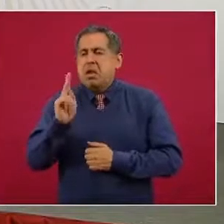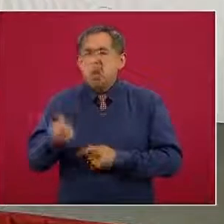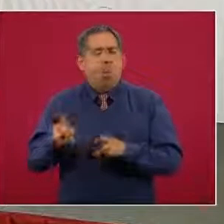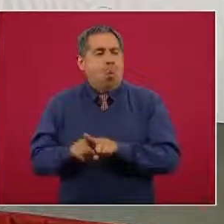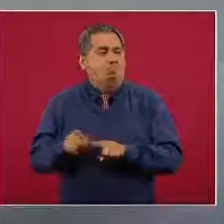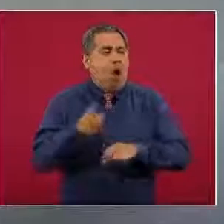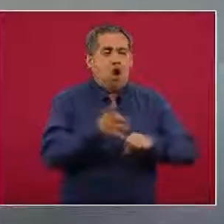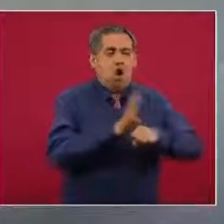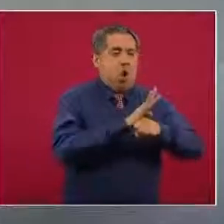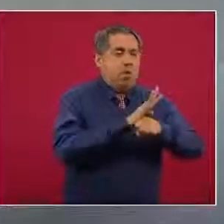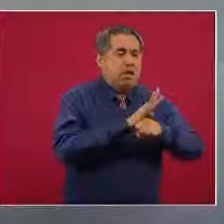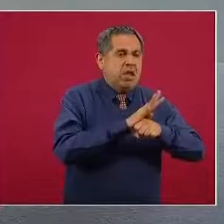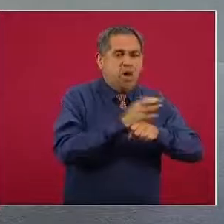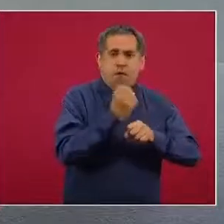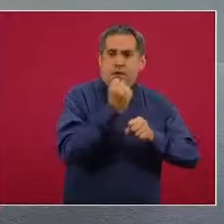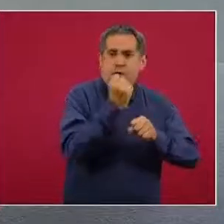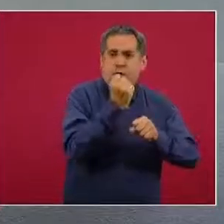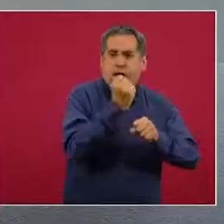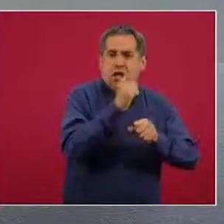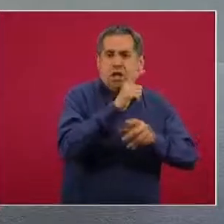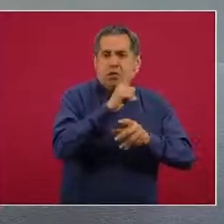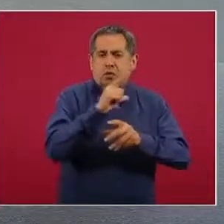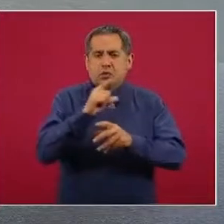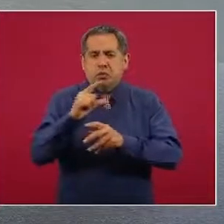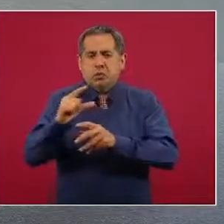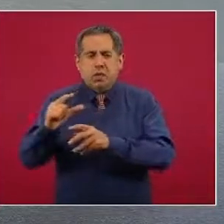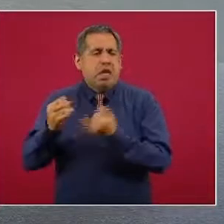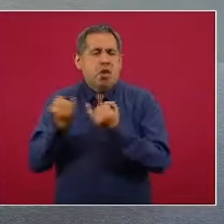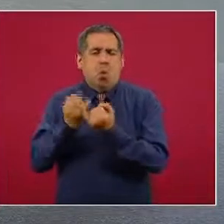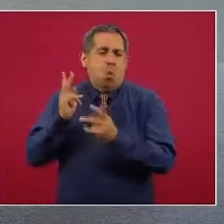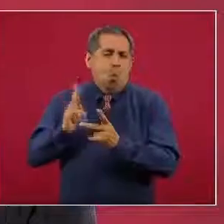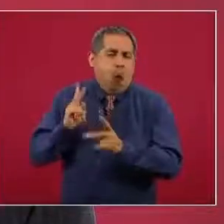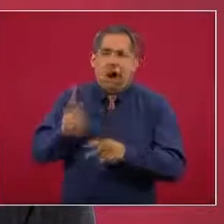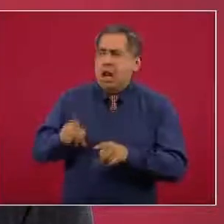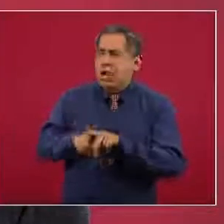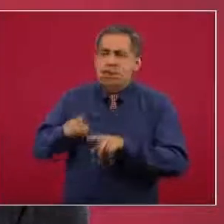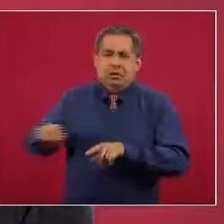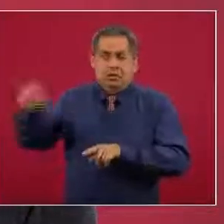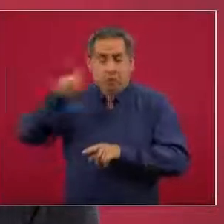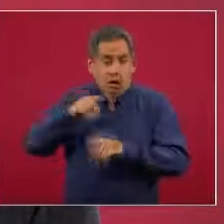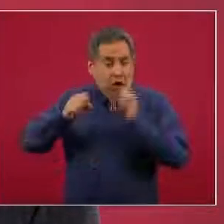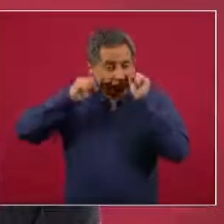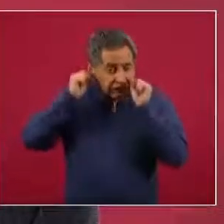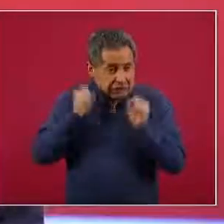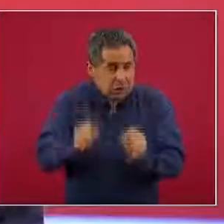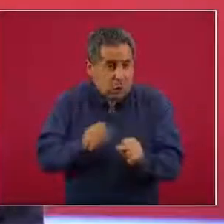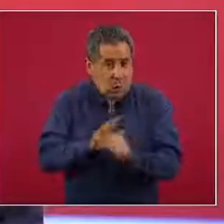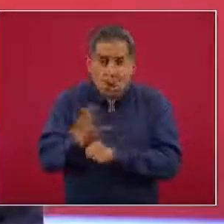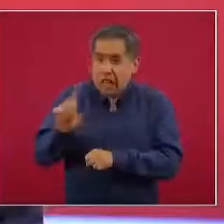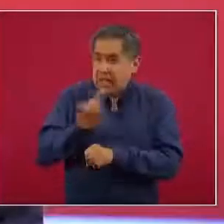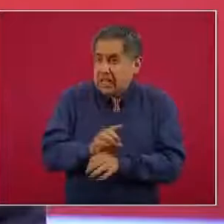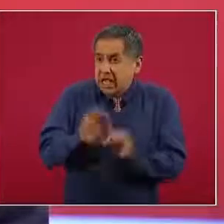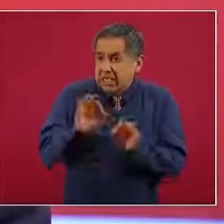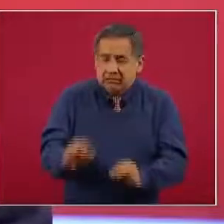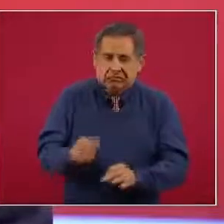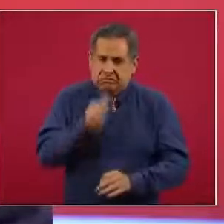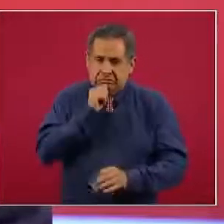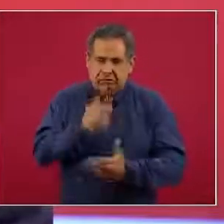COVID-19. Insisto, es una predicción con bases teóricas, pero no hay una certeza de que esto vaya a ser el